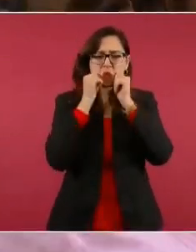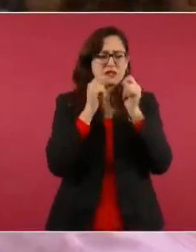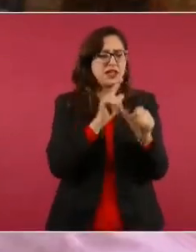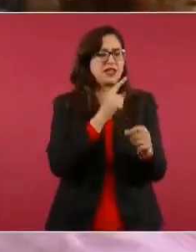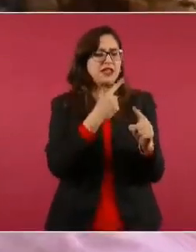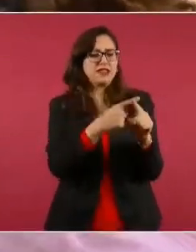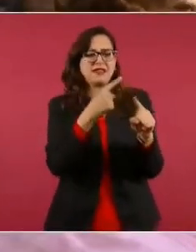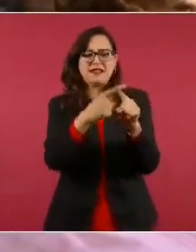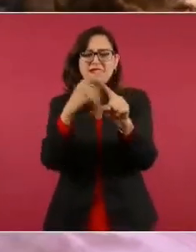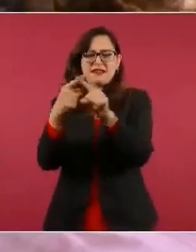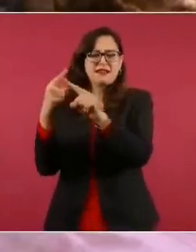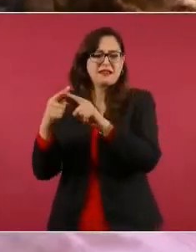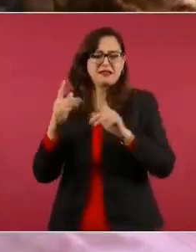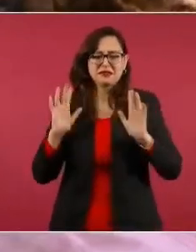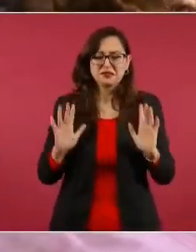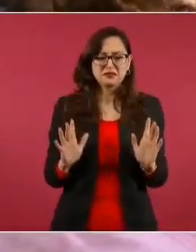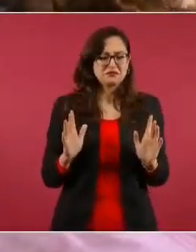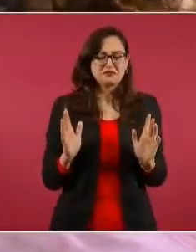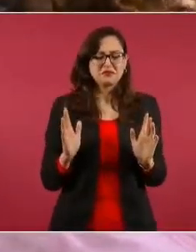amigos.